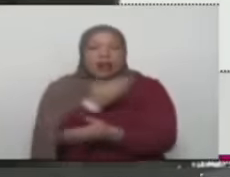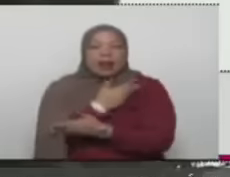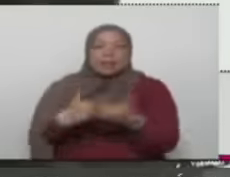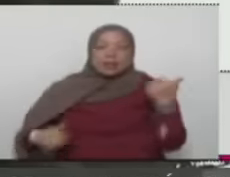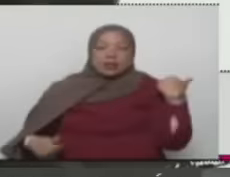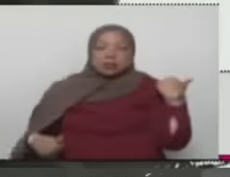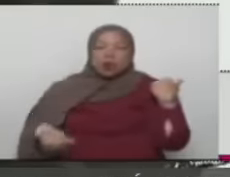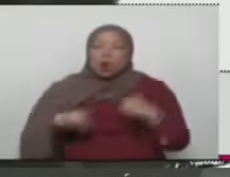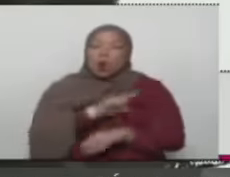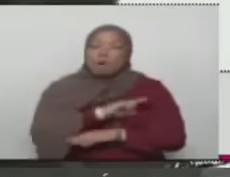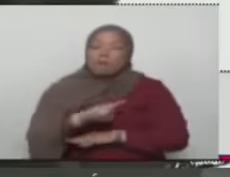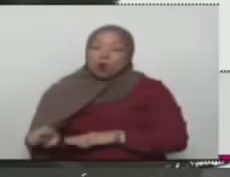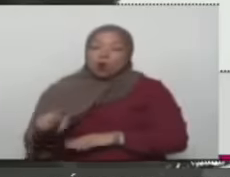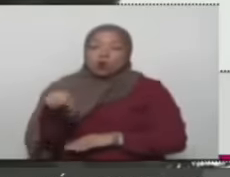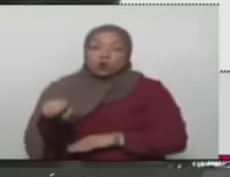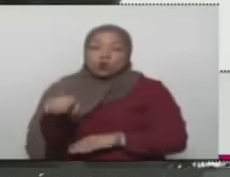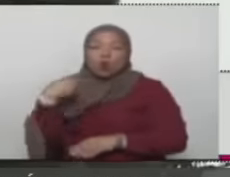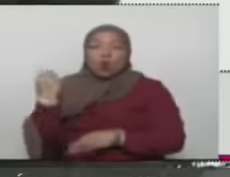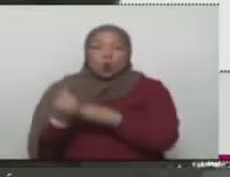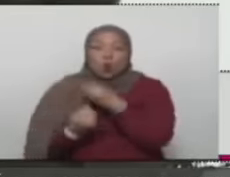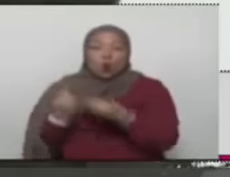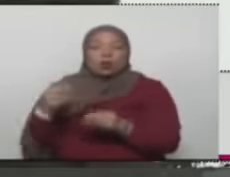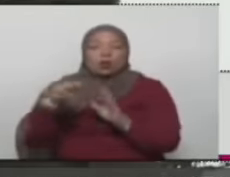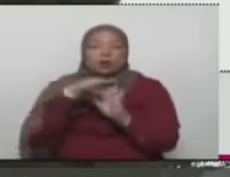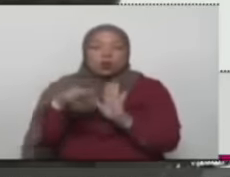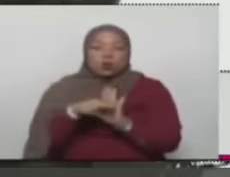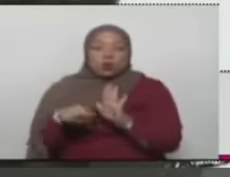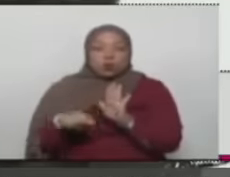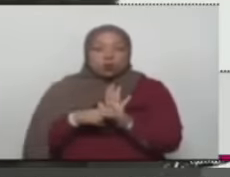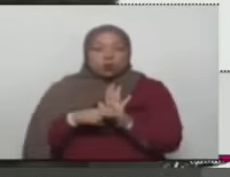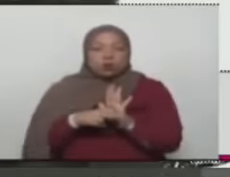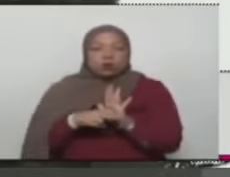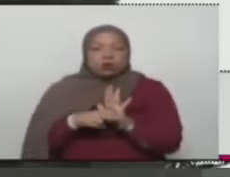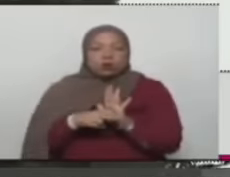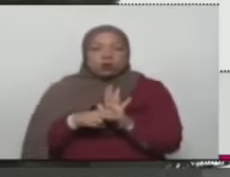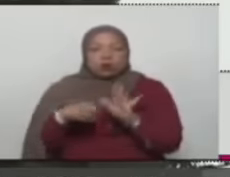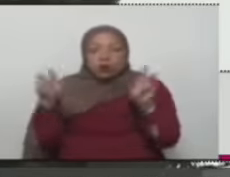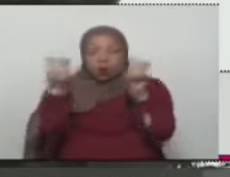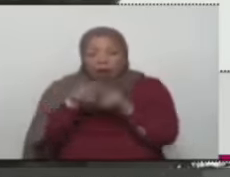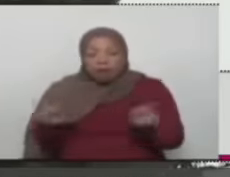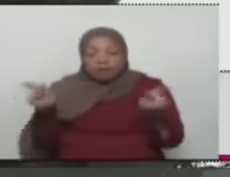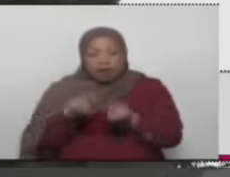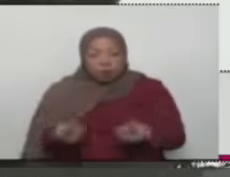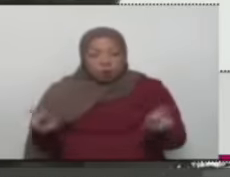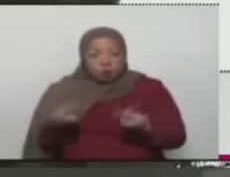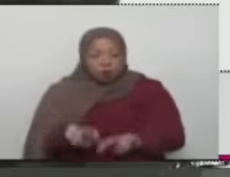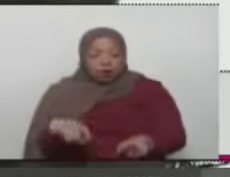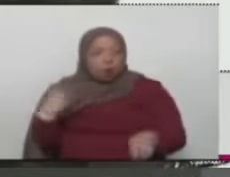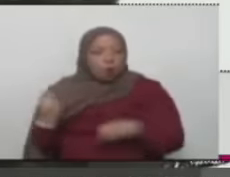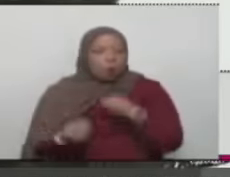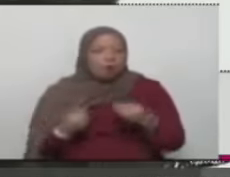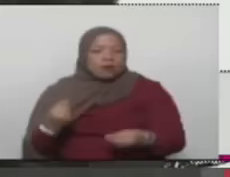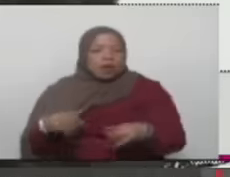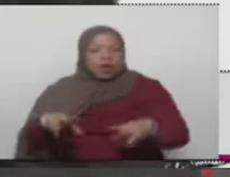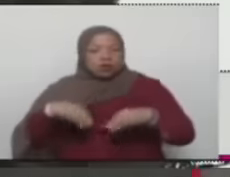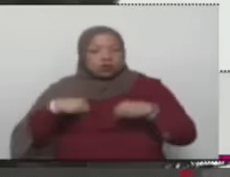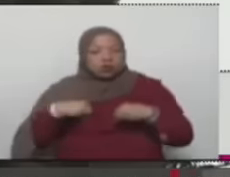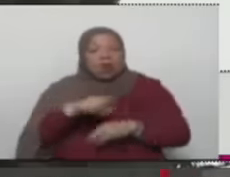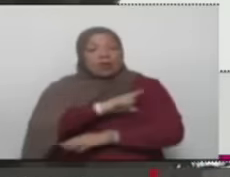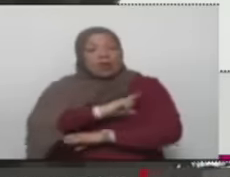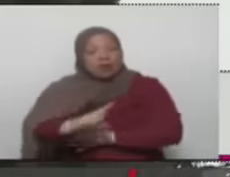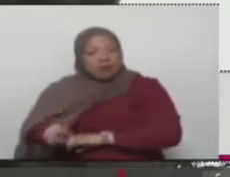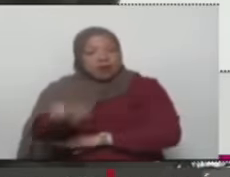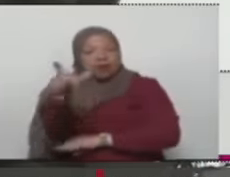primera obligación que usted cumplió cabalmente, cuando usted revisa cuáles son las atribuciones y